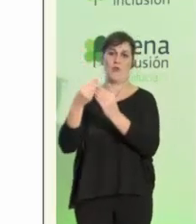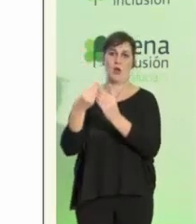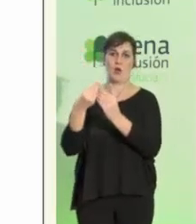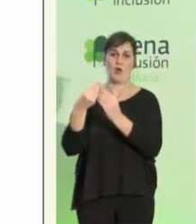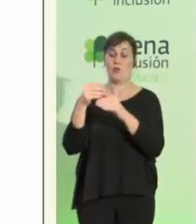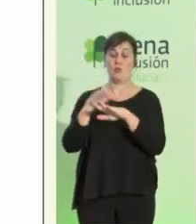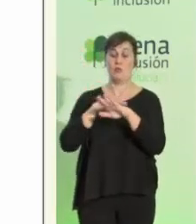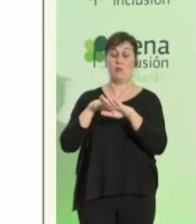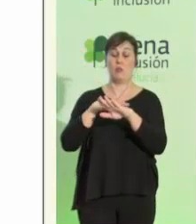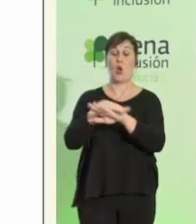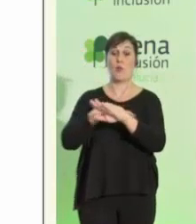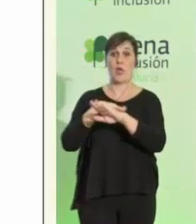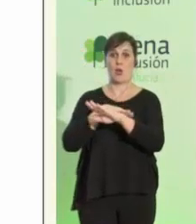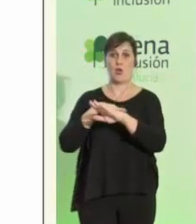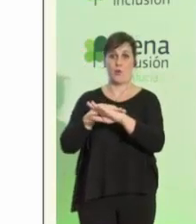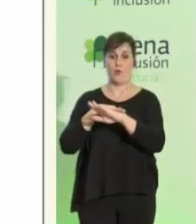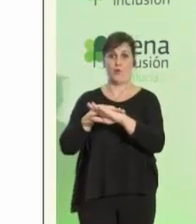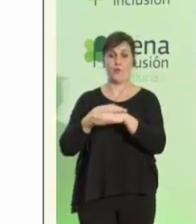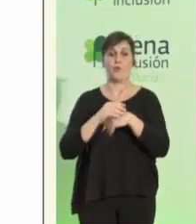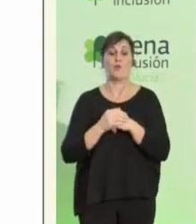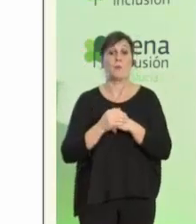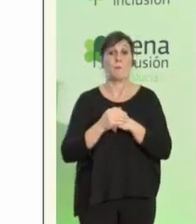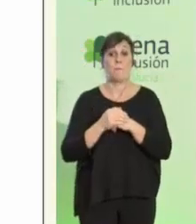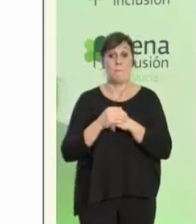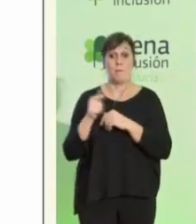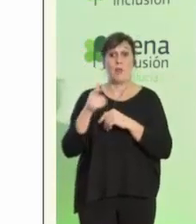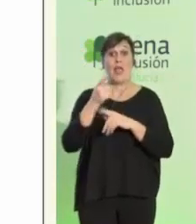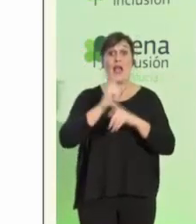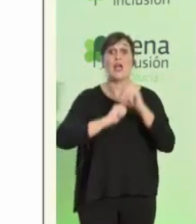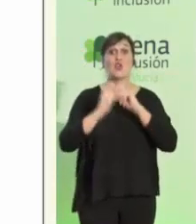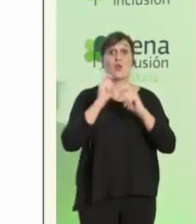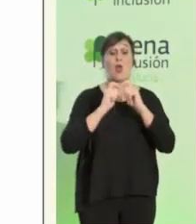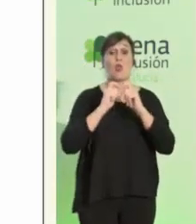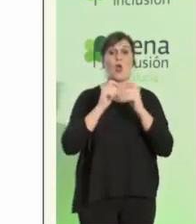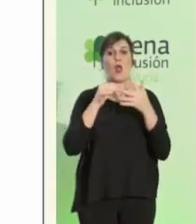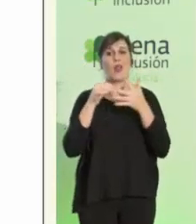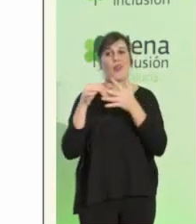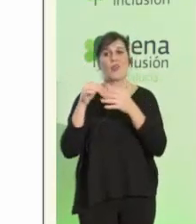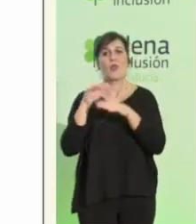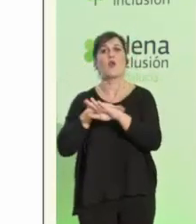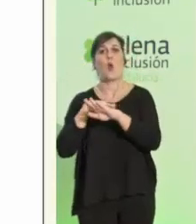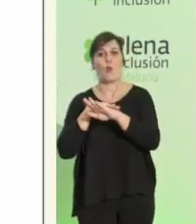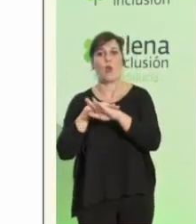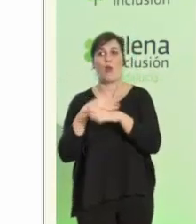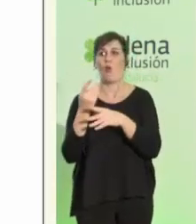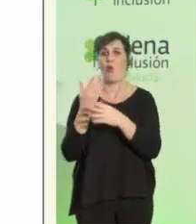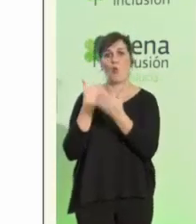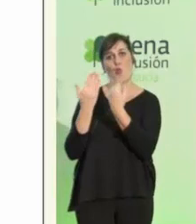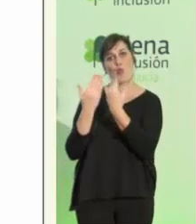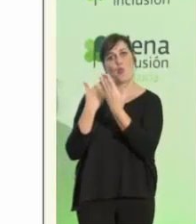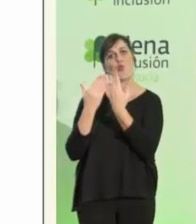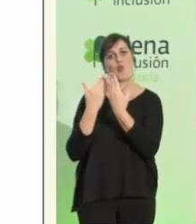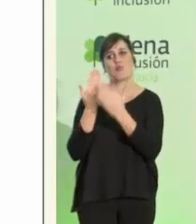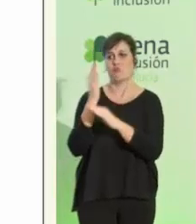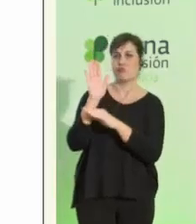La asociación ha conversado con todos los niveles de gobierno, pero debido al trabajo oficial